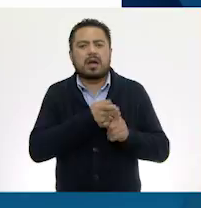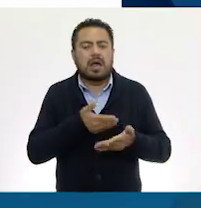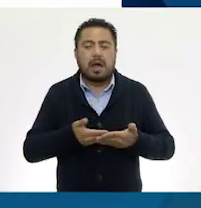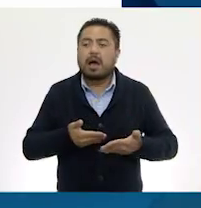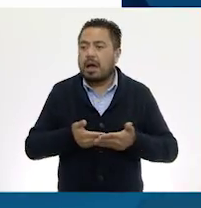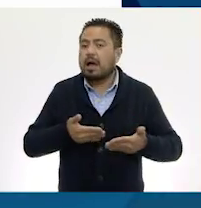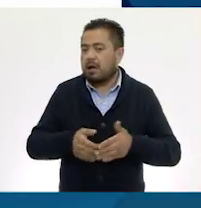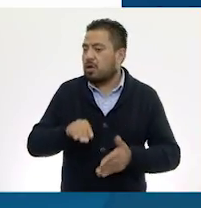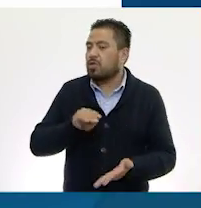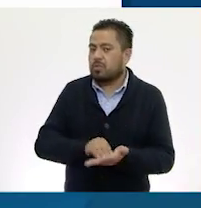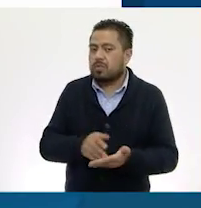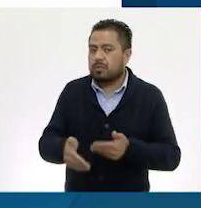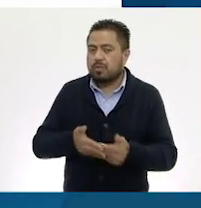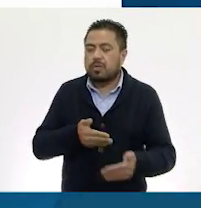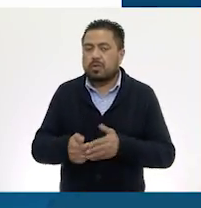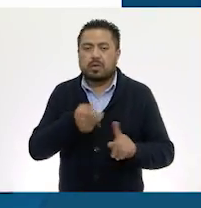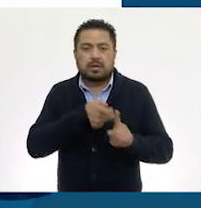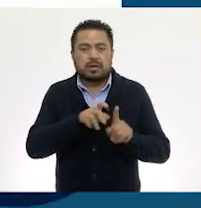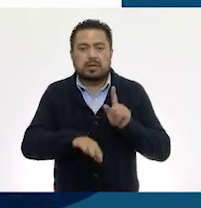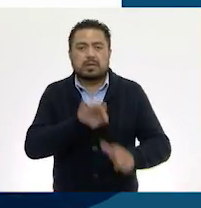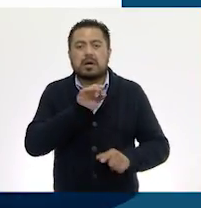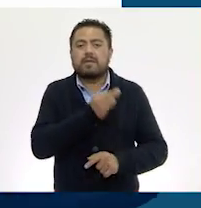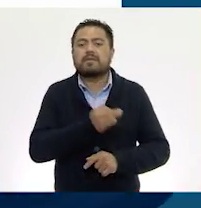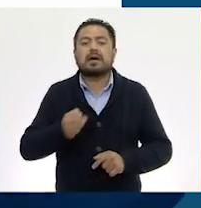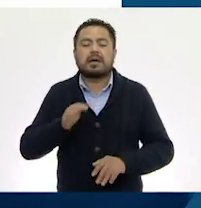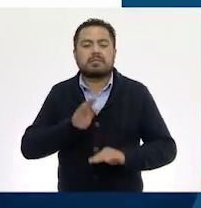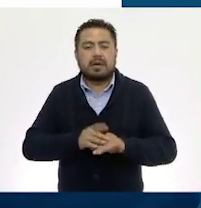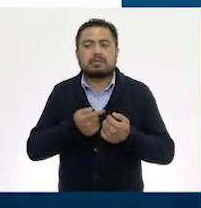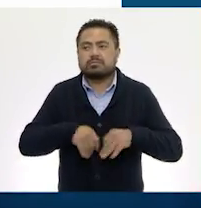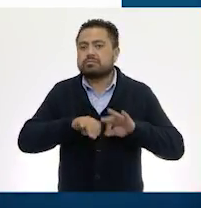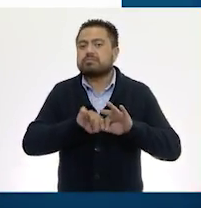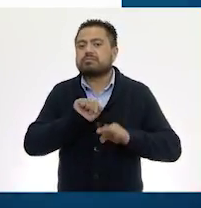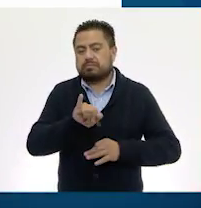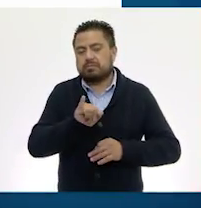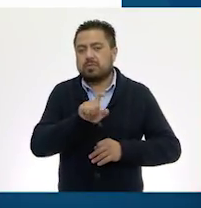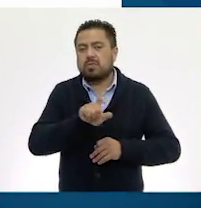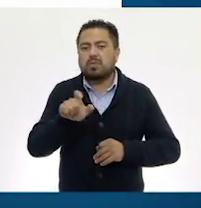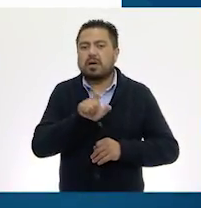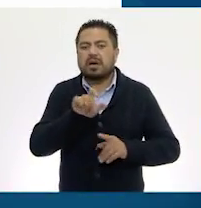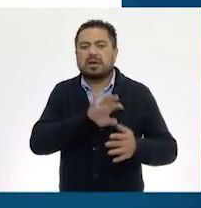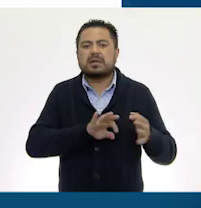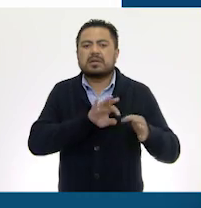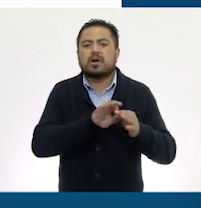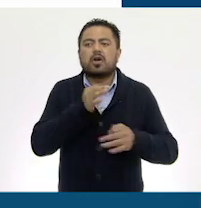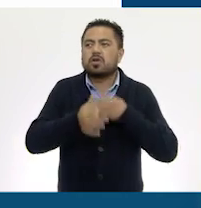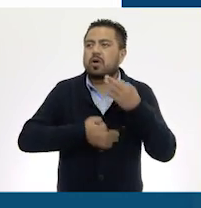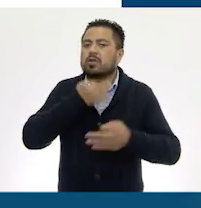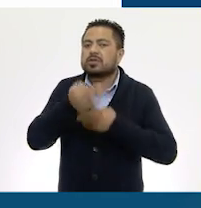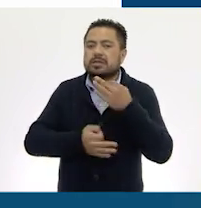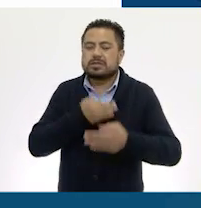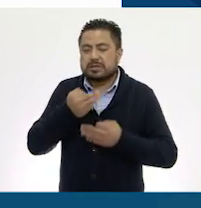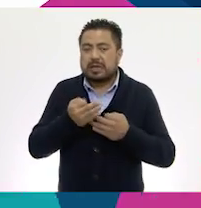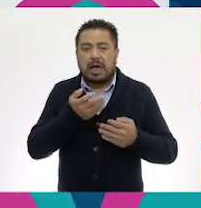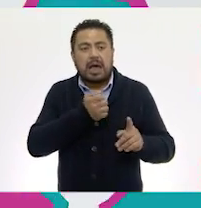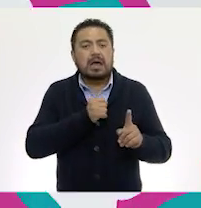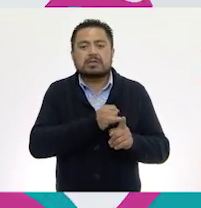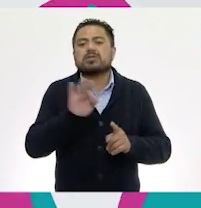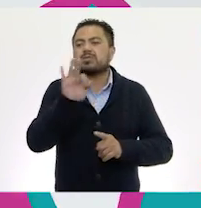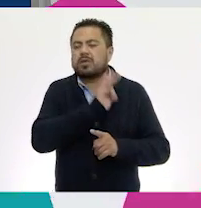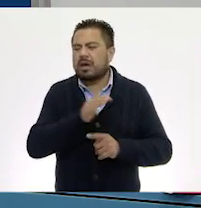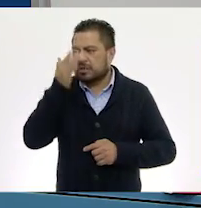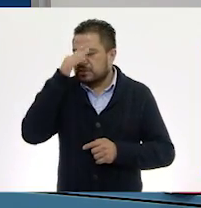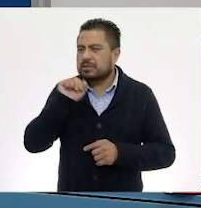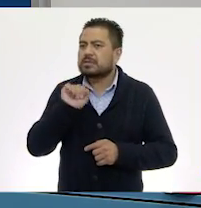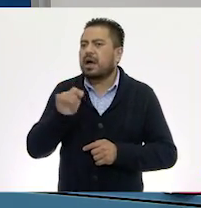actual. Este punto de la fecha es mucho más importante cuando se trata de noticias, pues así podemos saber